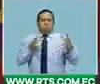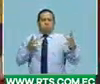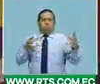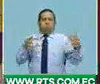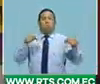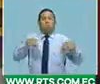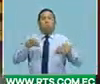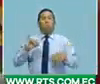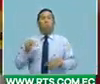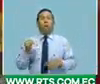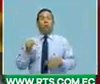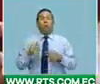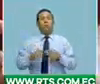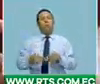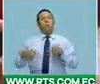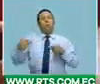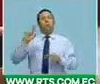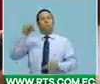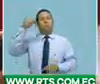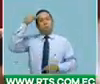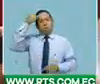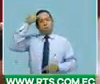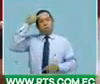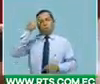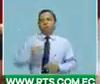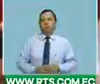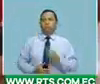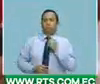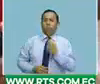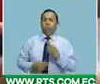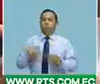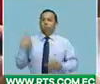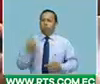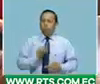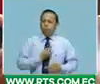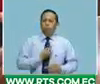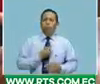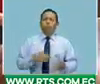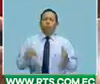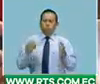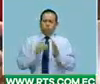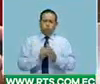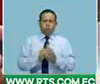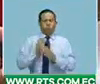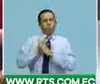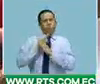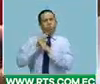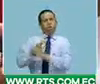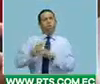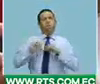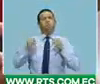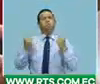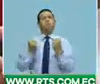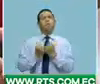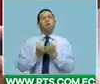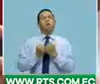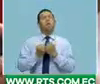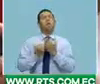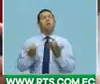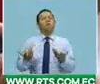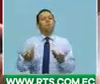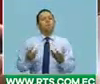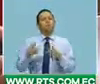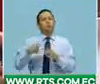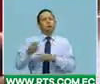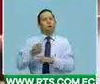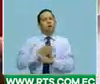jueves contra el gobierno. Se retoma la unidad, la protesta social para enfrentar todas estas medidas